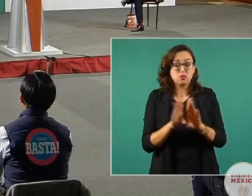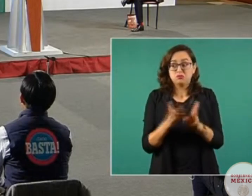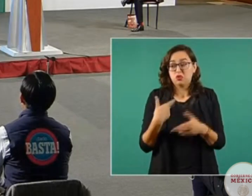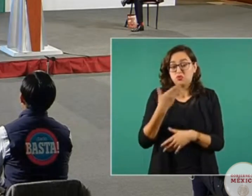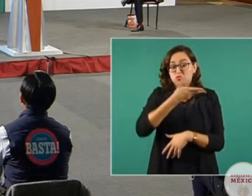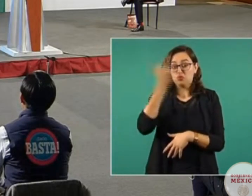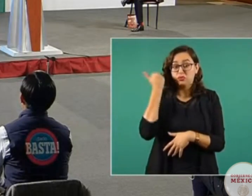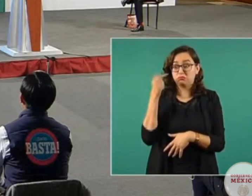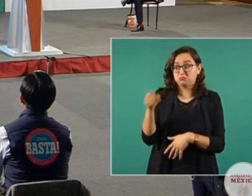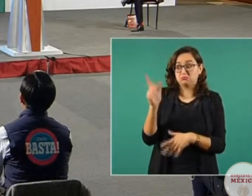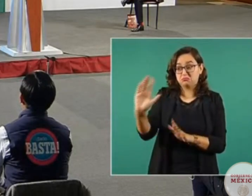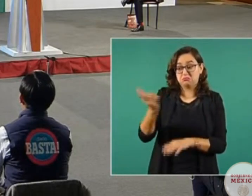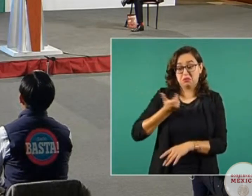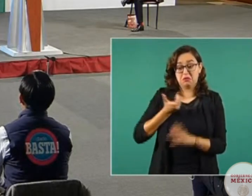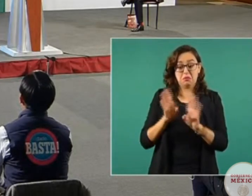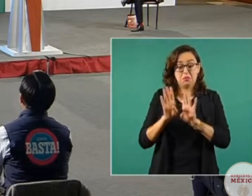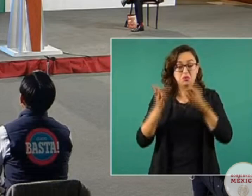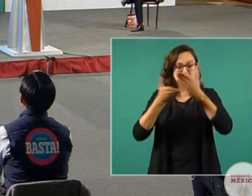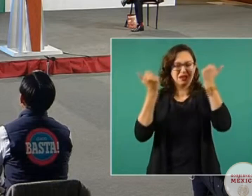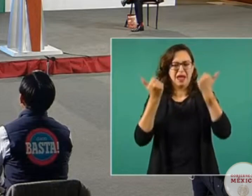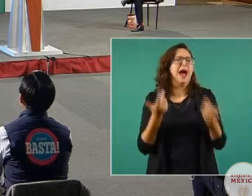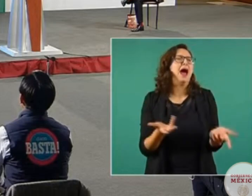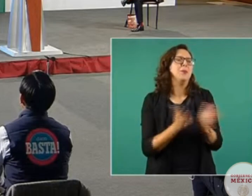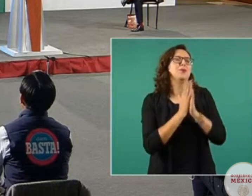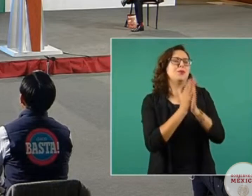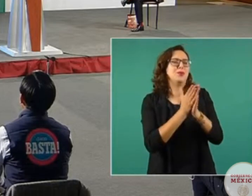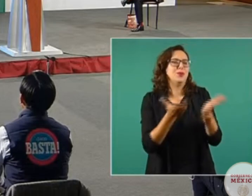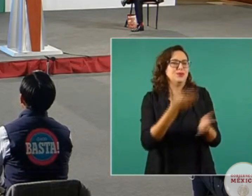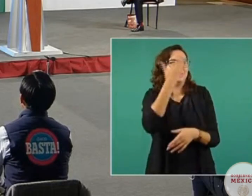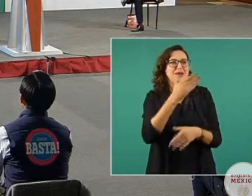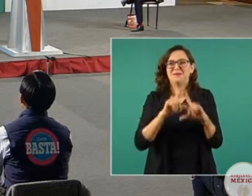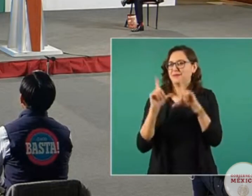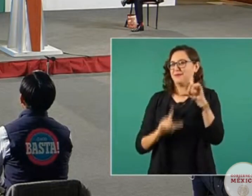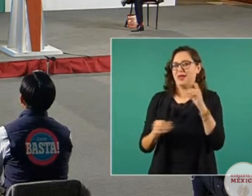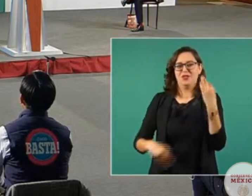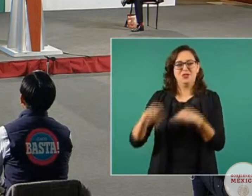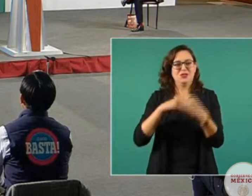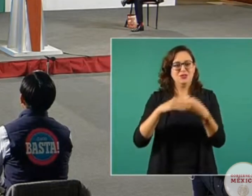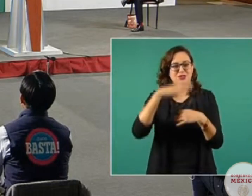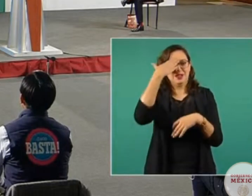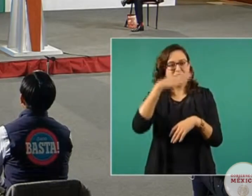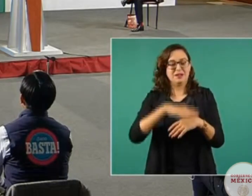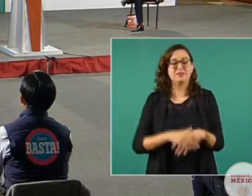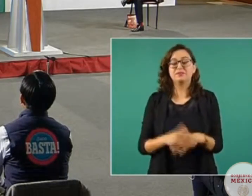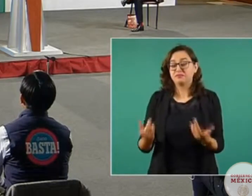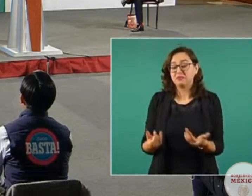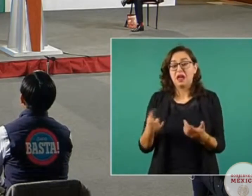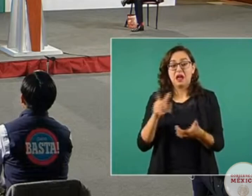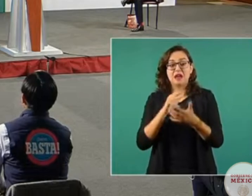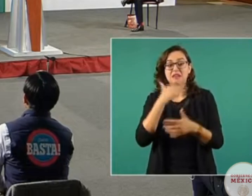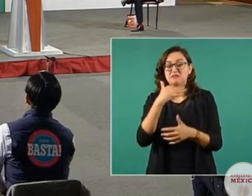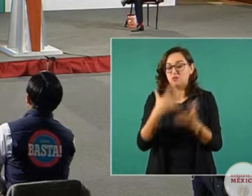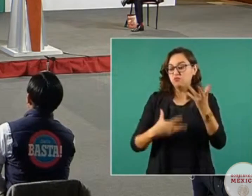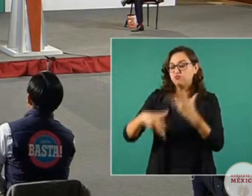no lo puedo saber. Claro que sabes cuál fue el origen de ese dinero. Pues ya lo sabemos todos los mexicanos. Anaya en la red de lavado de dinero. Dos, que